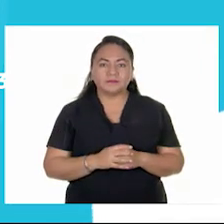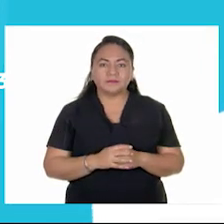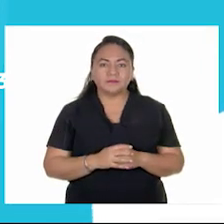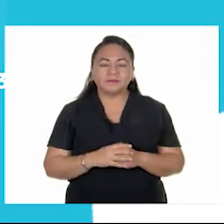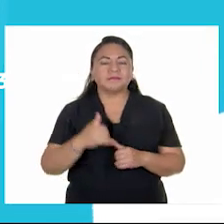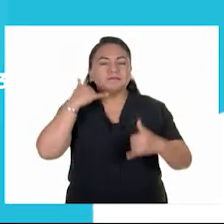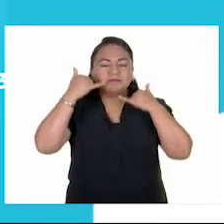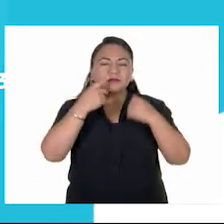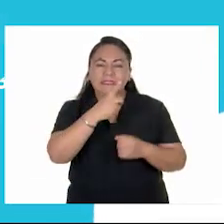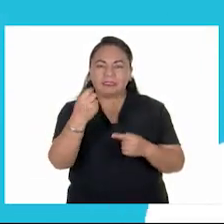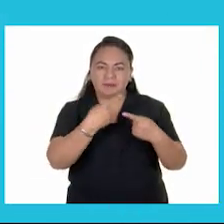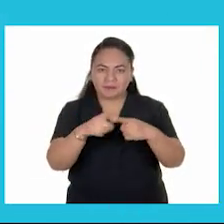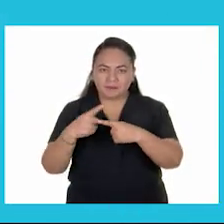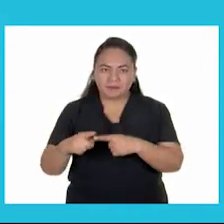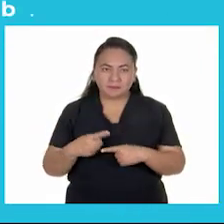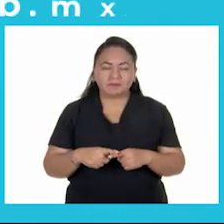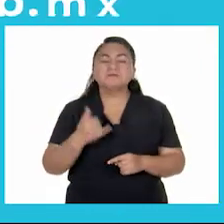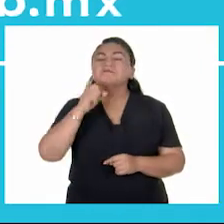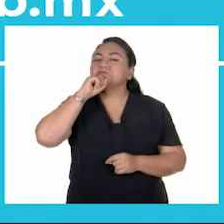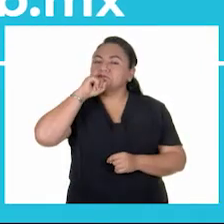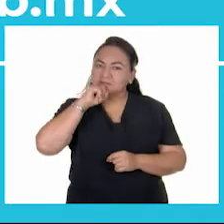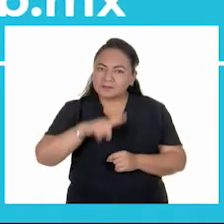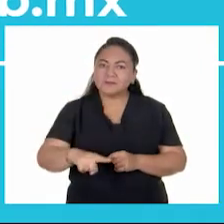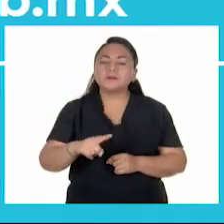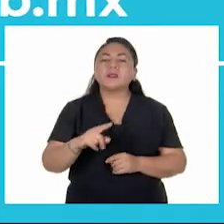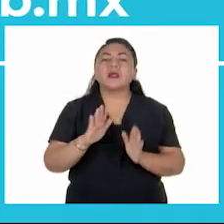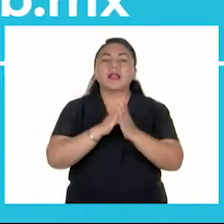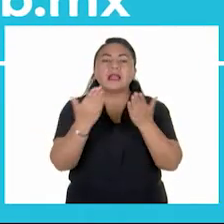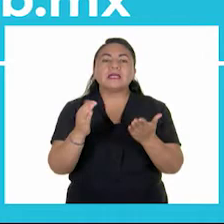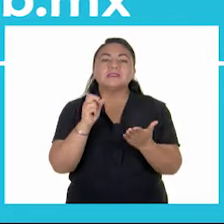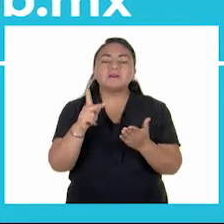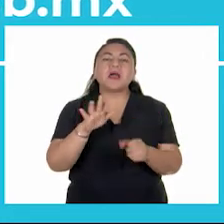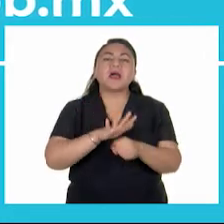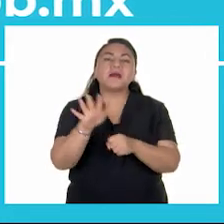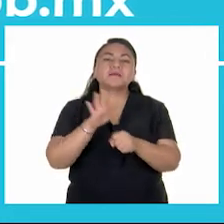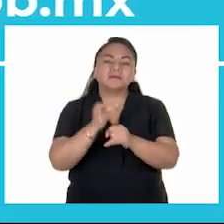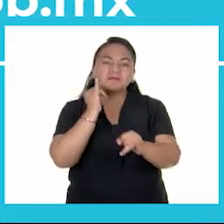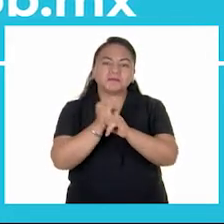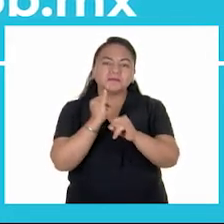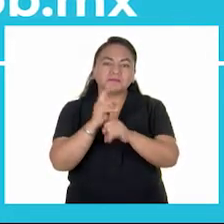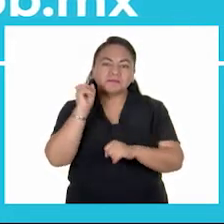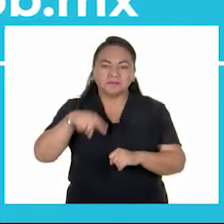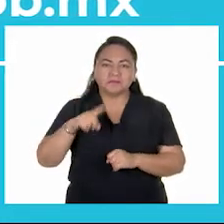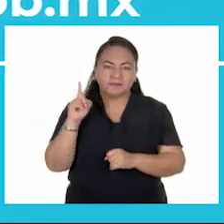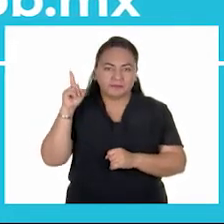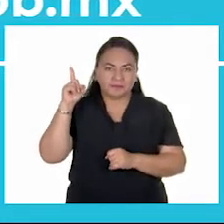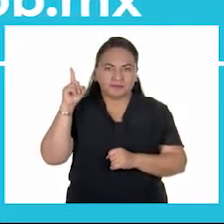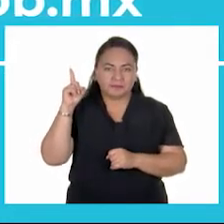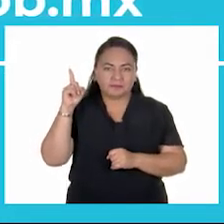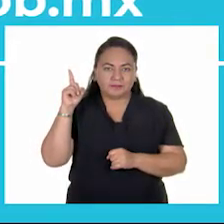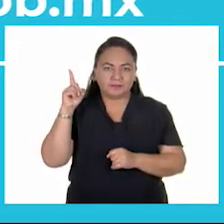5541-720413 con 100 líneas. También puedes encontrar los libros de texto en la página